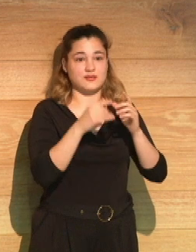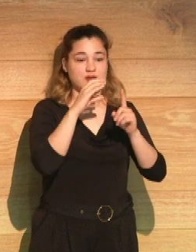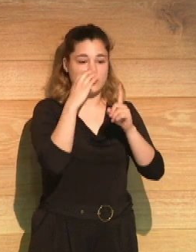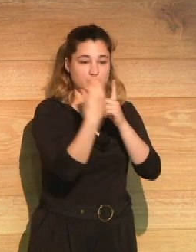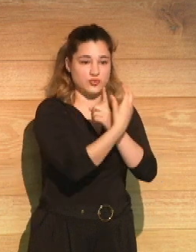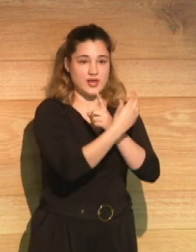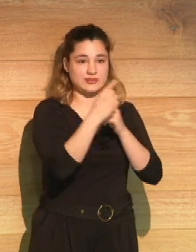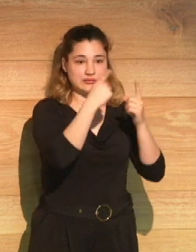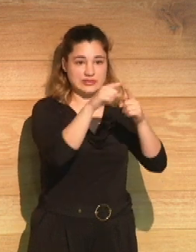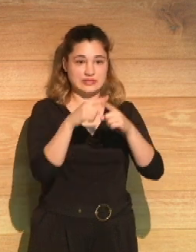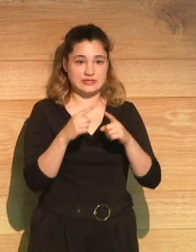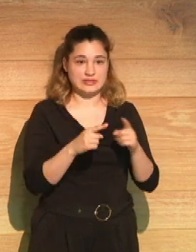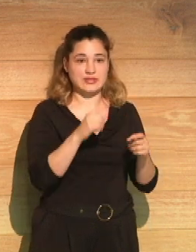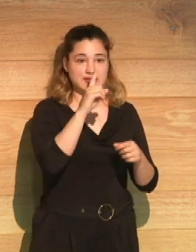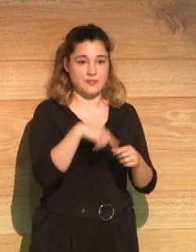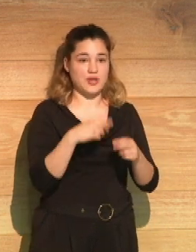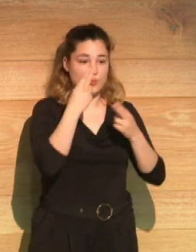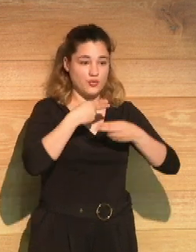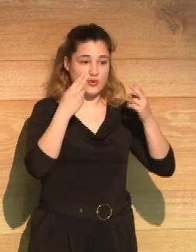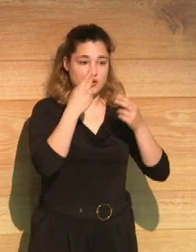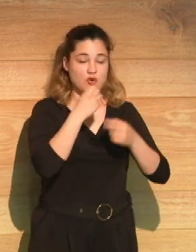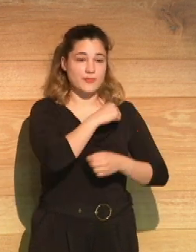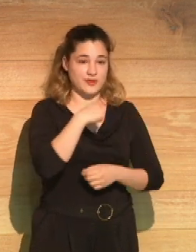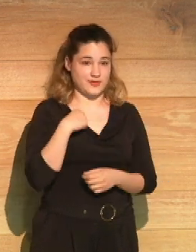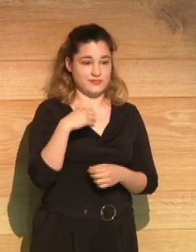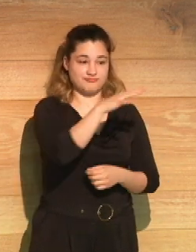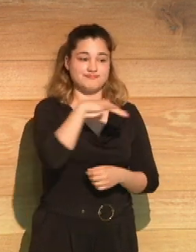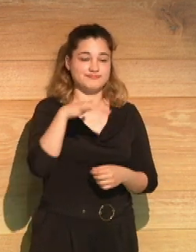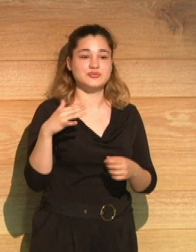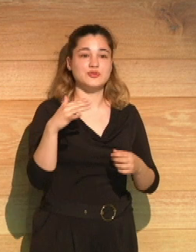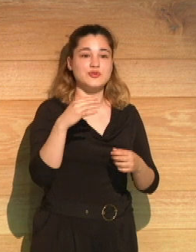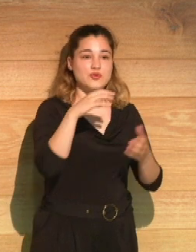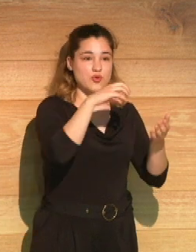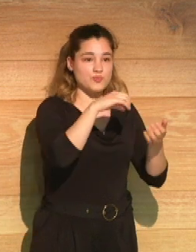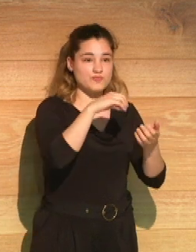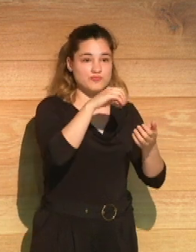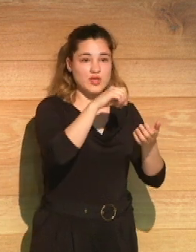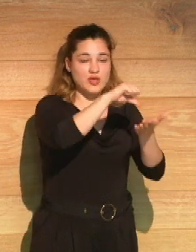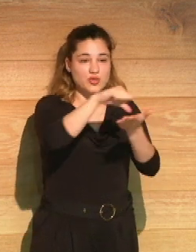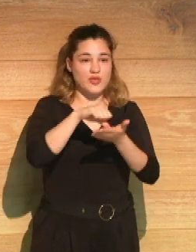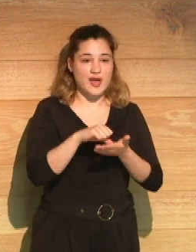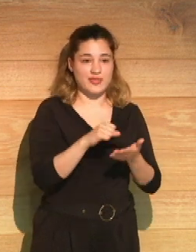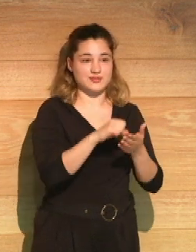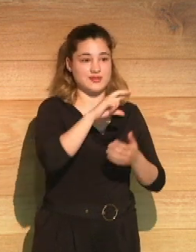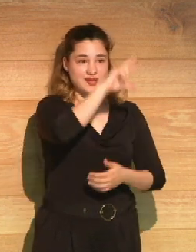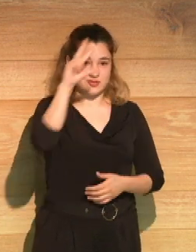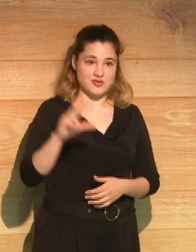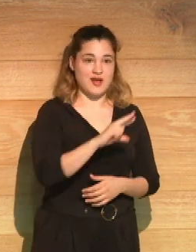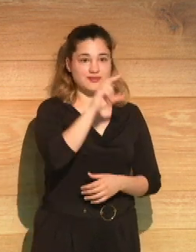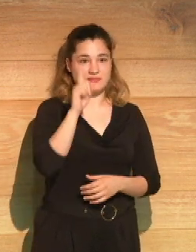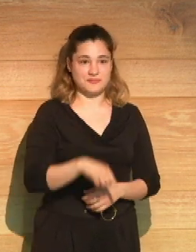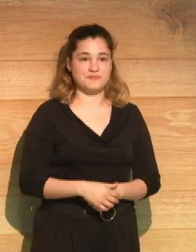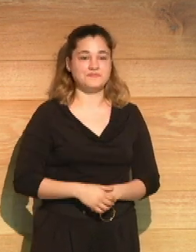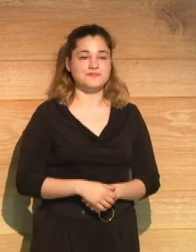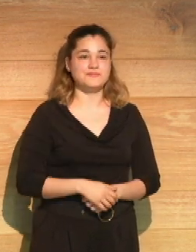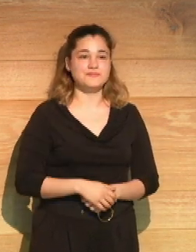sector público y privado en el ámbito local, nacional e internacional. Posee una sólida